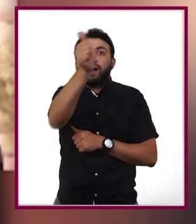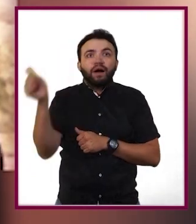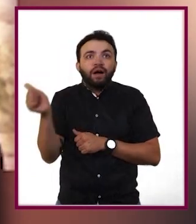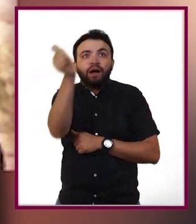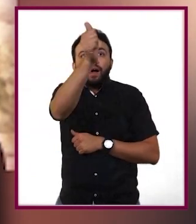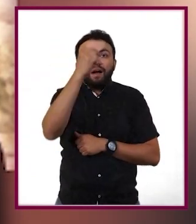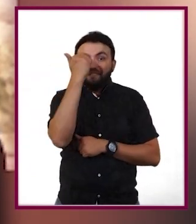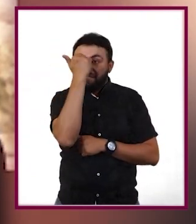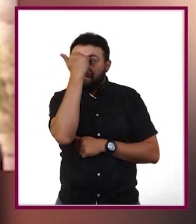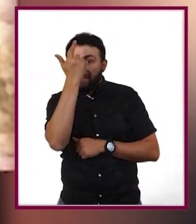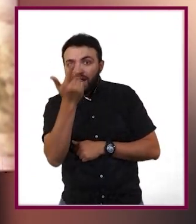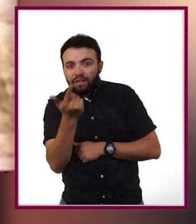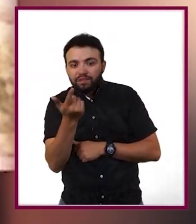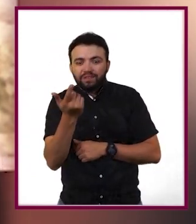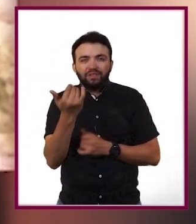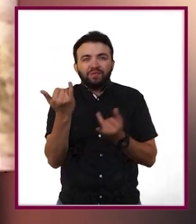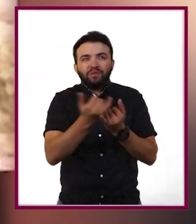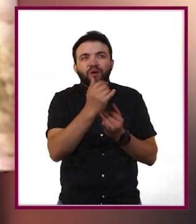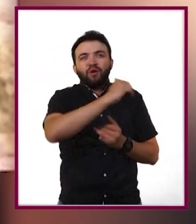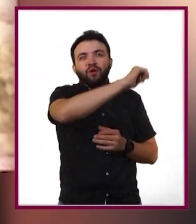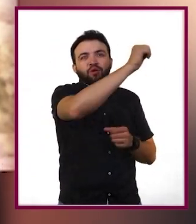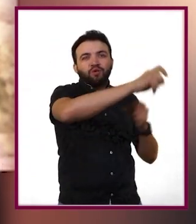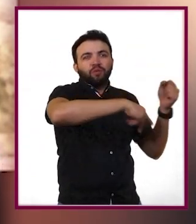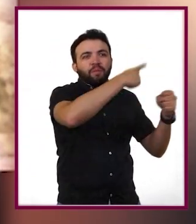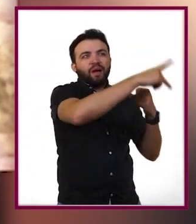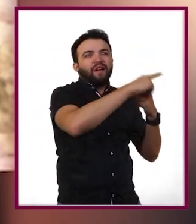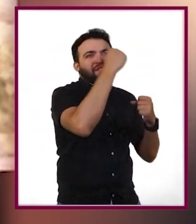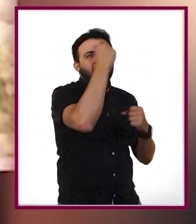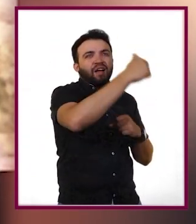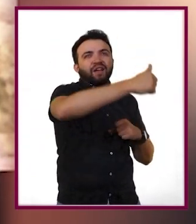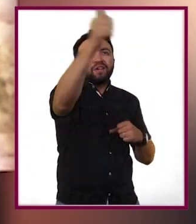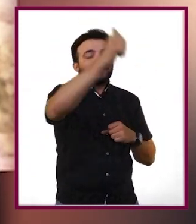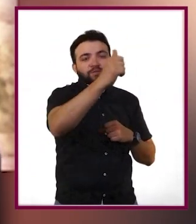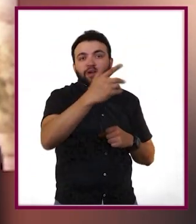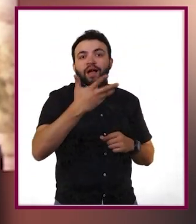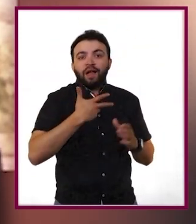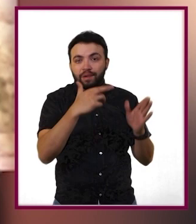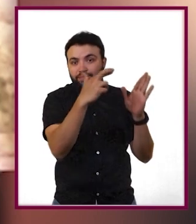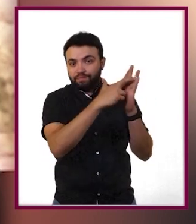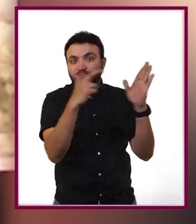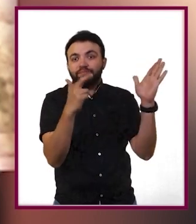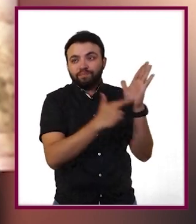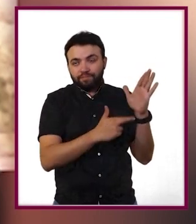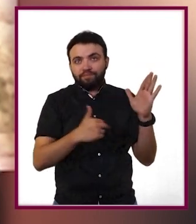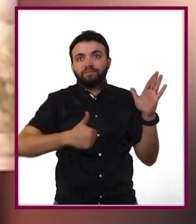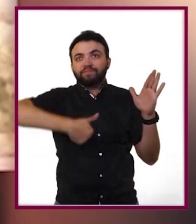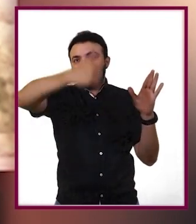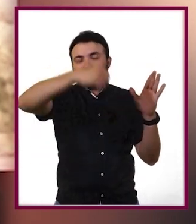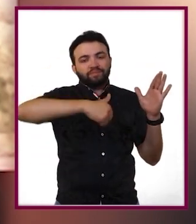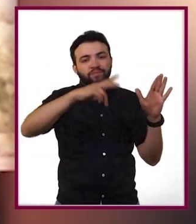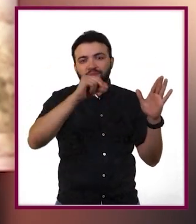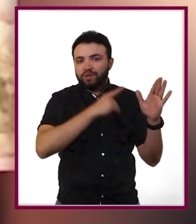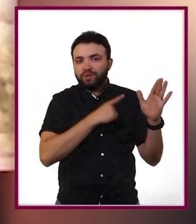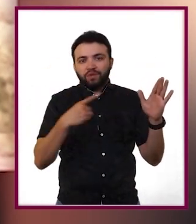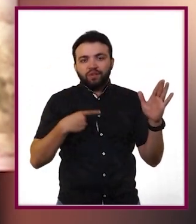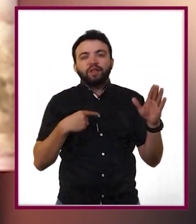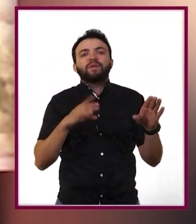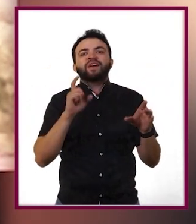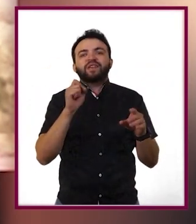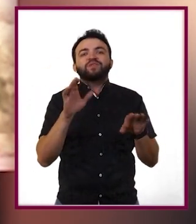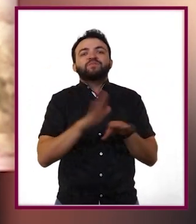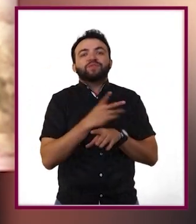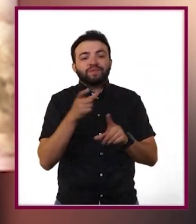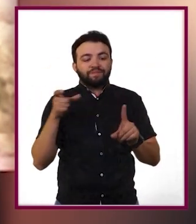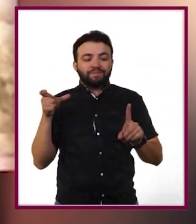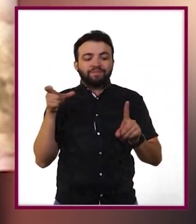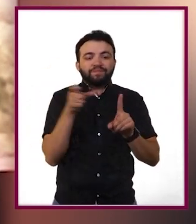y traídos, o sea, no pueden salir del país tan fácilmente como en otros países, sino que hay reglas que algunos autores, como los acabo de